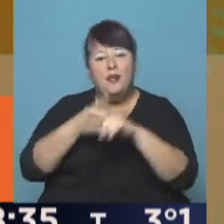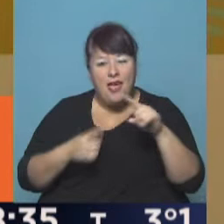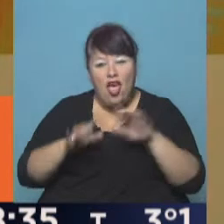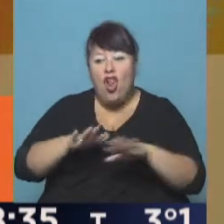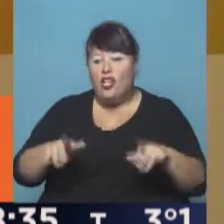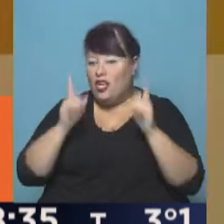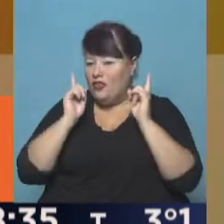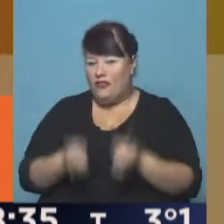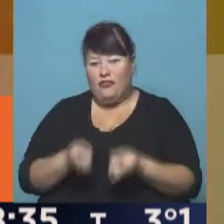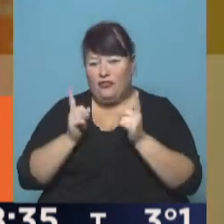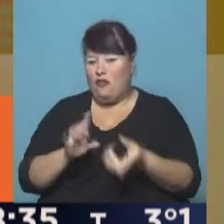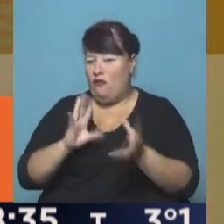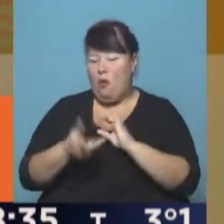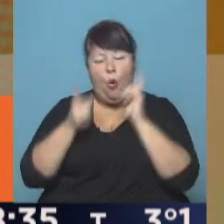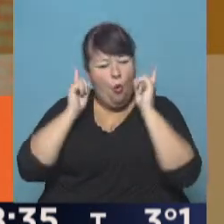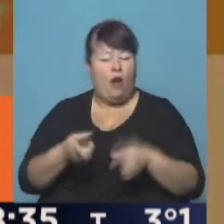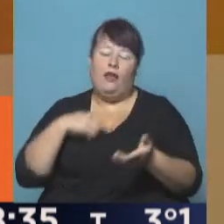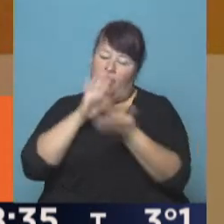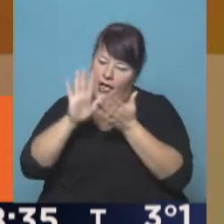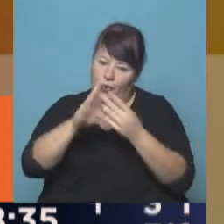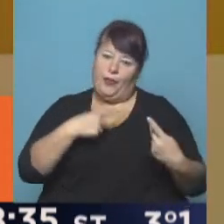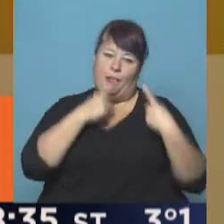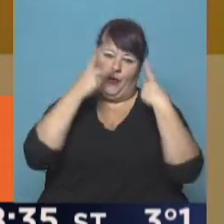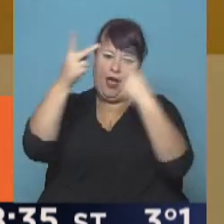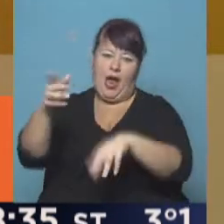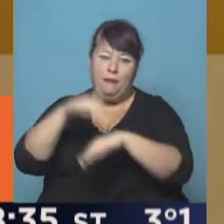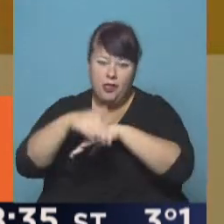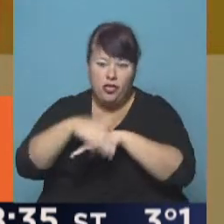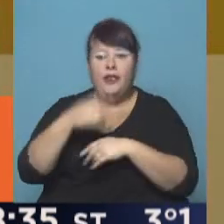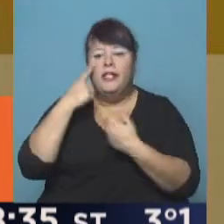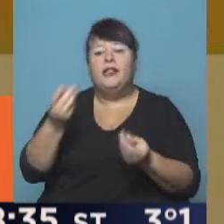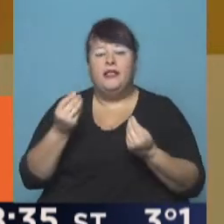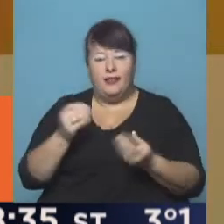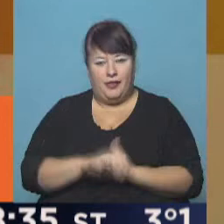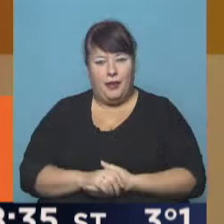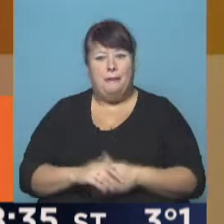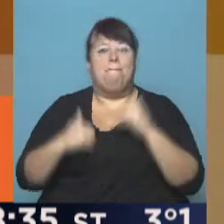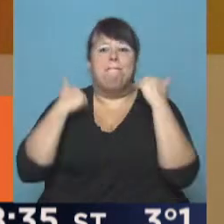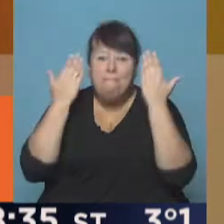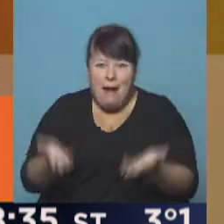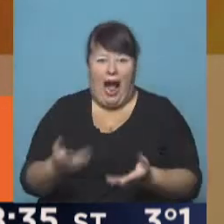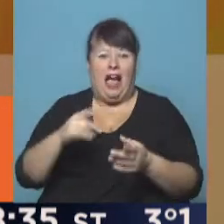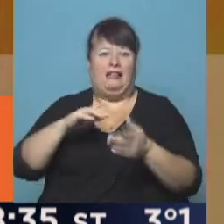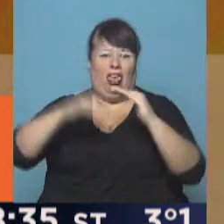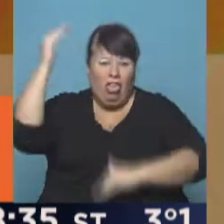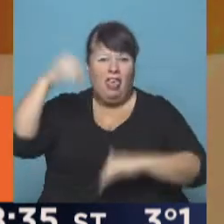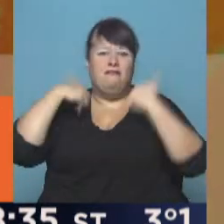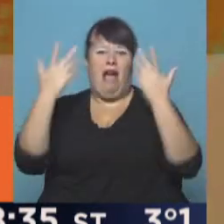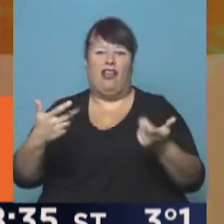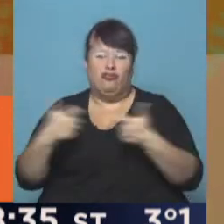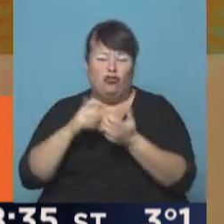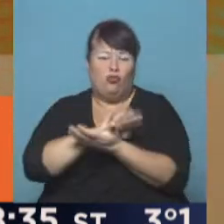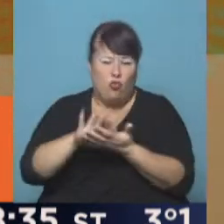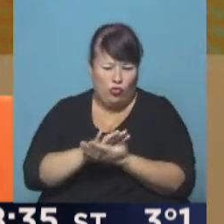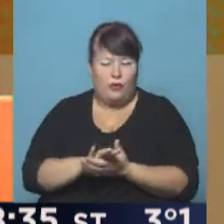los chicos siguen en la misma condición entonces volvimos a viajar a misiones y los encontramos fue más decidida más desigualdad más complicidad